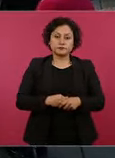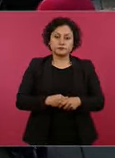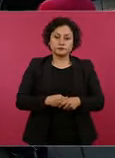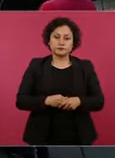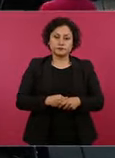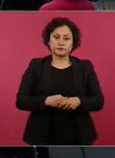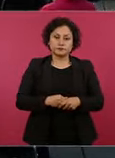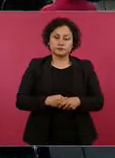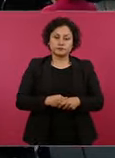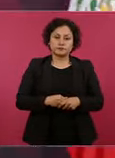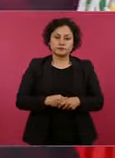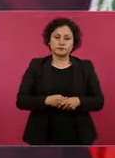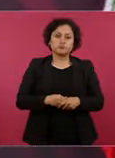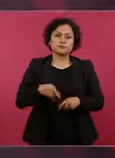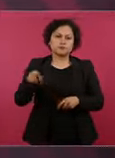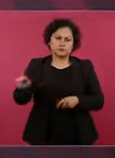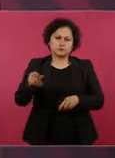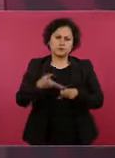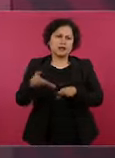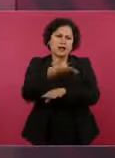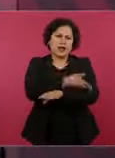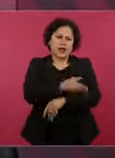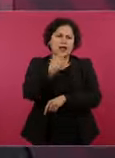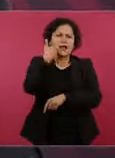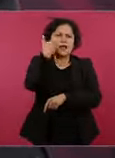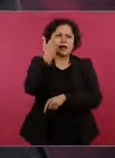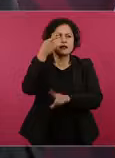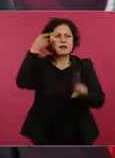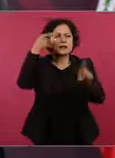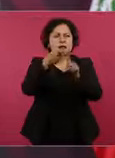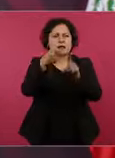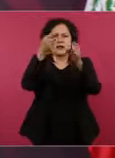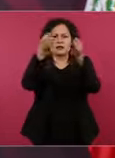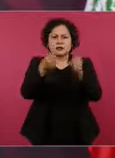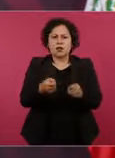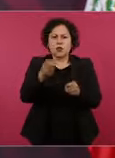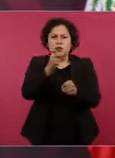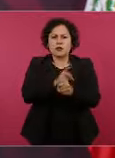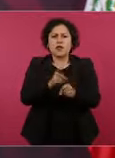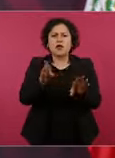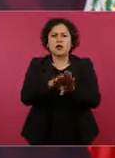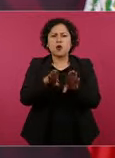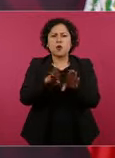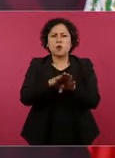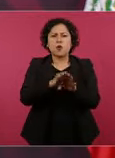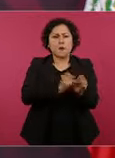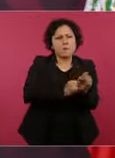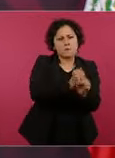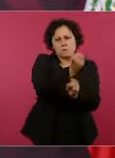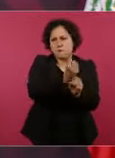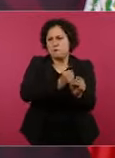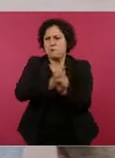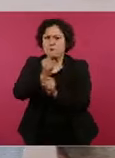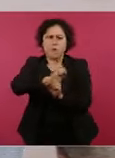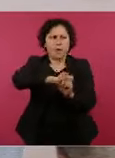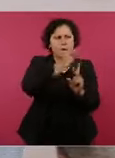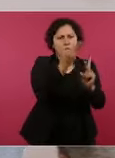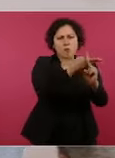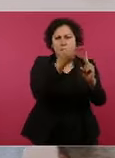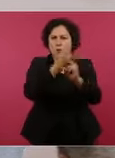resolver el problema de la inseguridad con el uso de la violencia, con masacres,